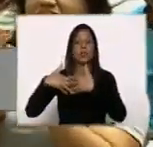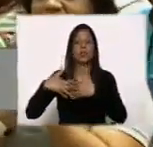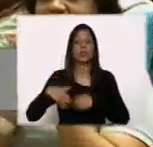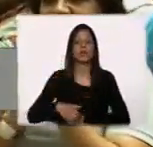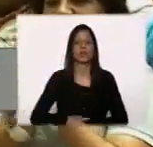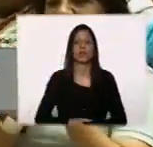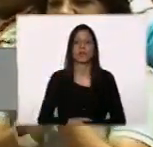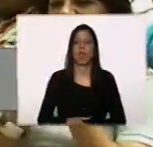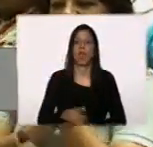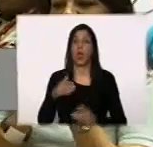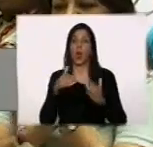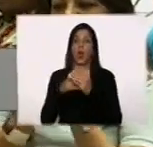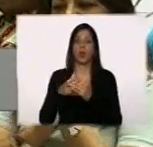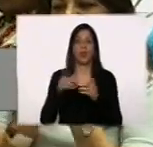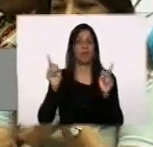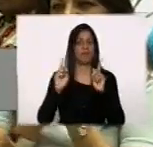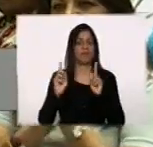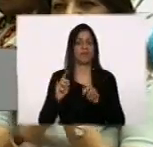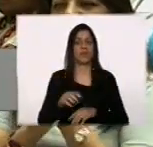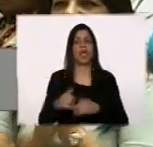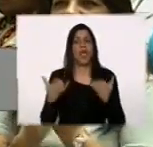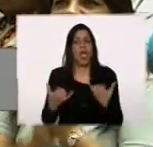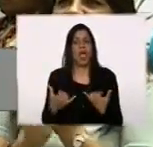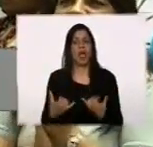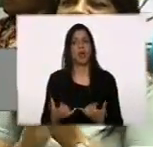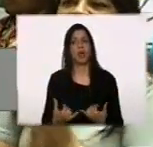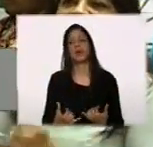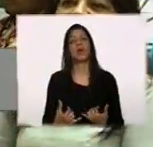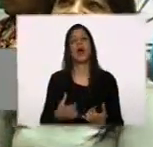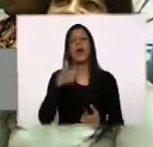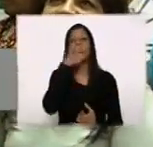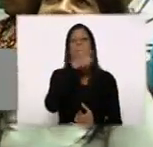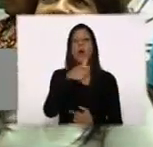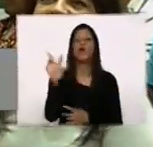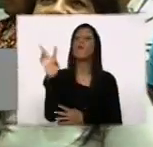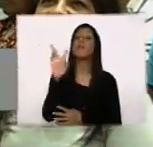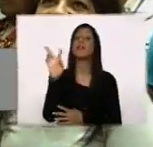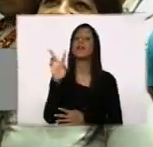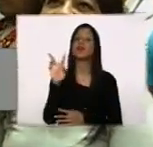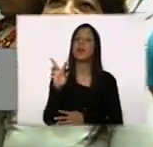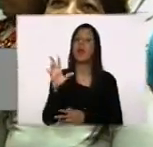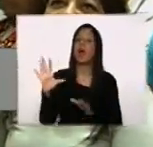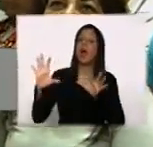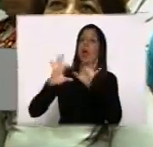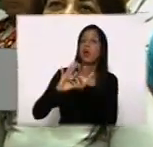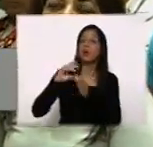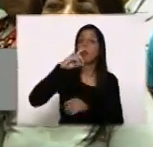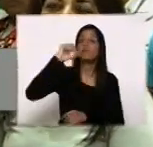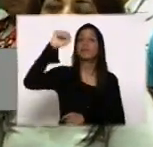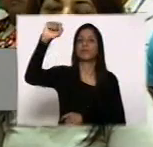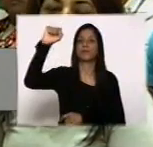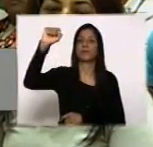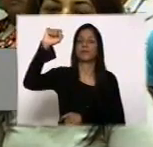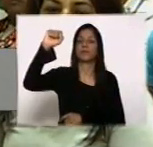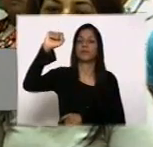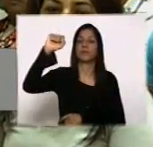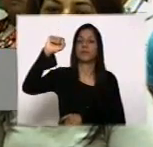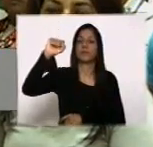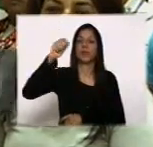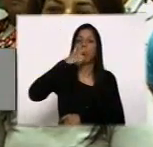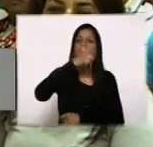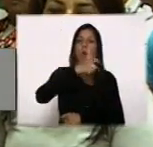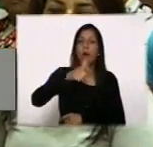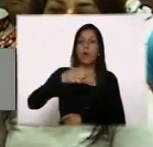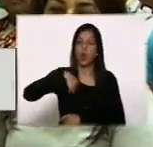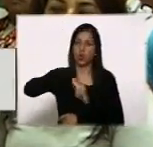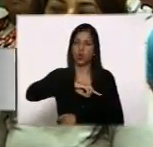nada en contra de ellos. Pero entonces ahora, el pueblo venezolano, con el presidente obrero Nicolás Maduro, con el Pablo Pueblo de